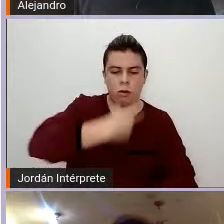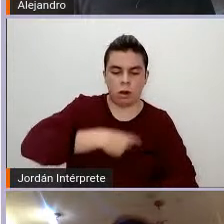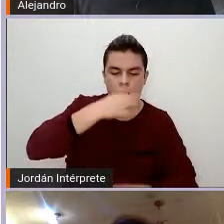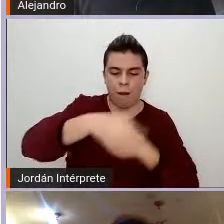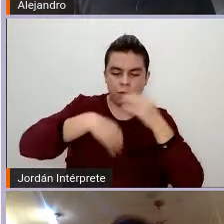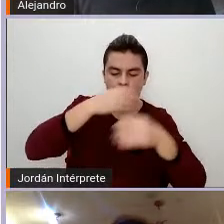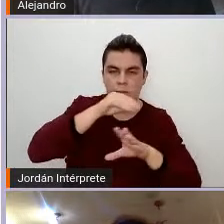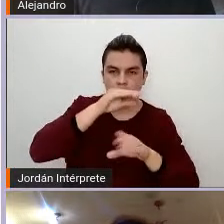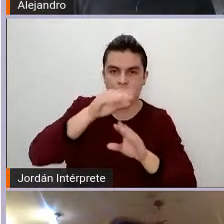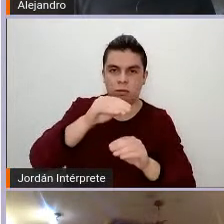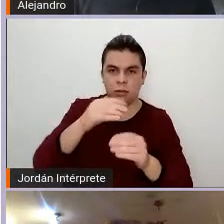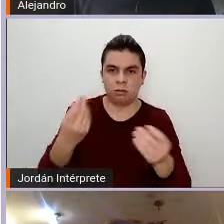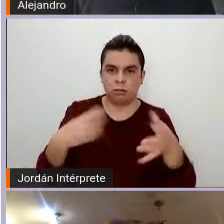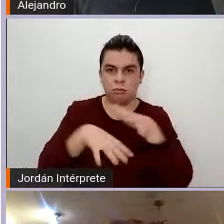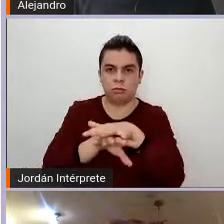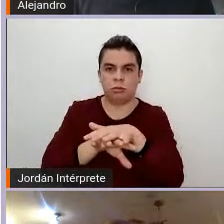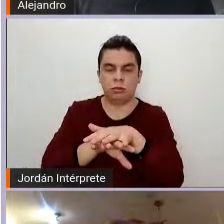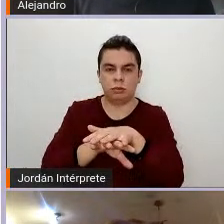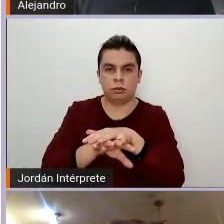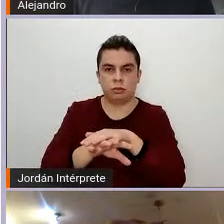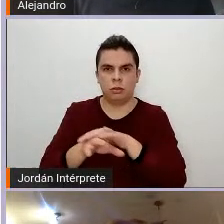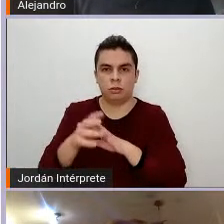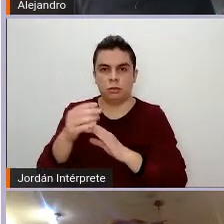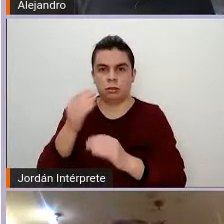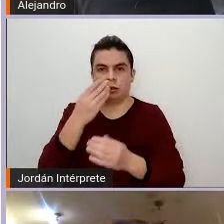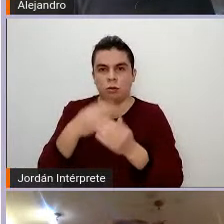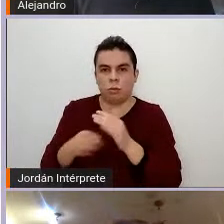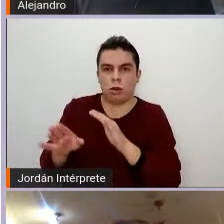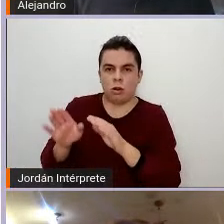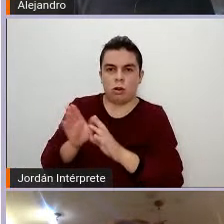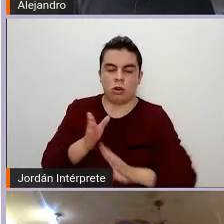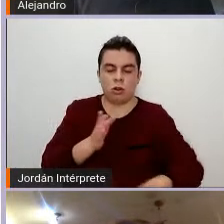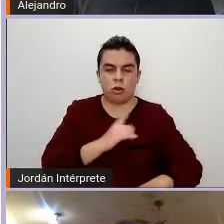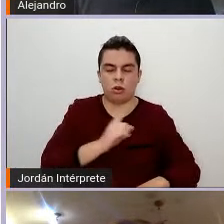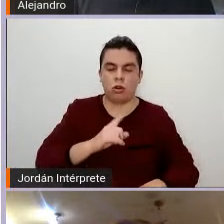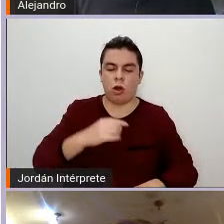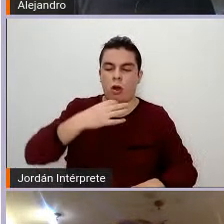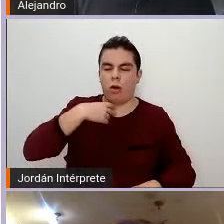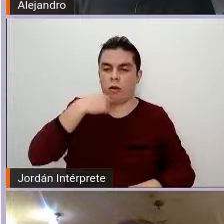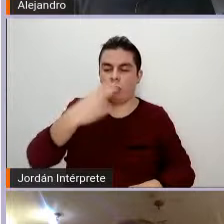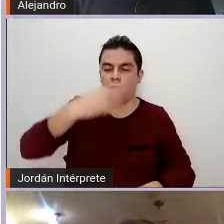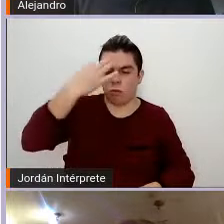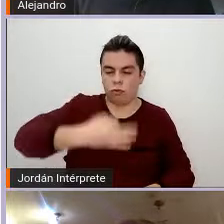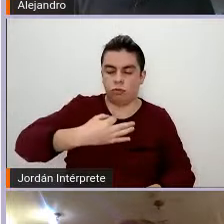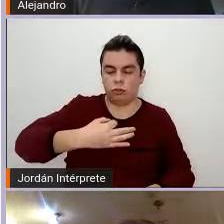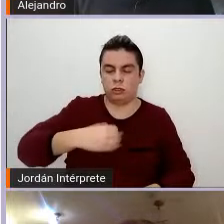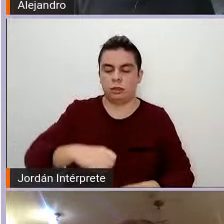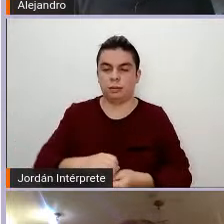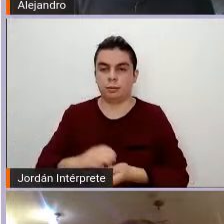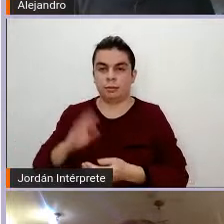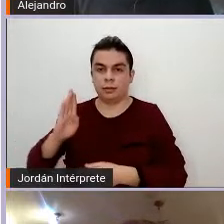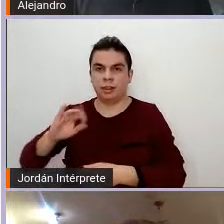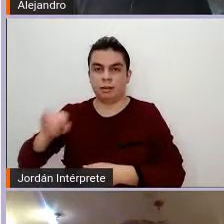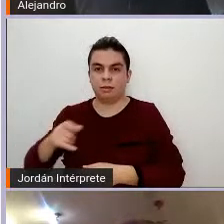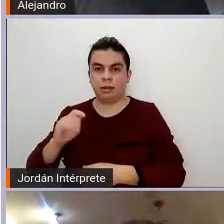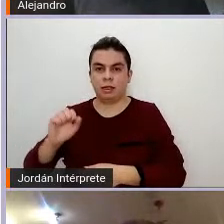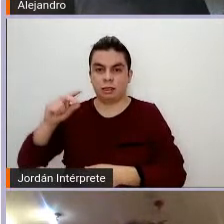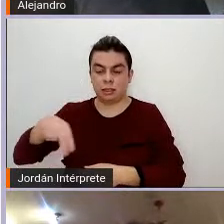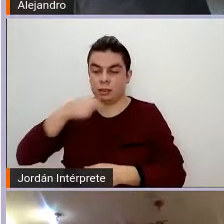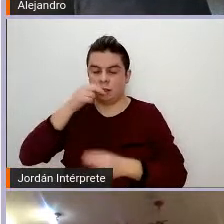homofónica, que invisibilizaban las otras voces no oficiales. Bajtín señala específicamente, abro